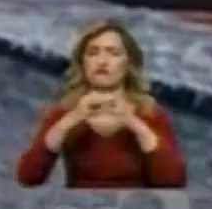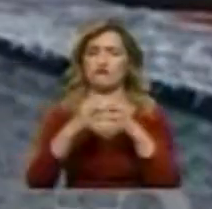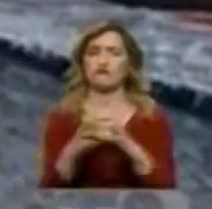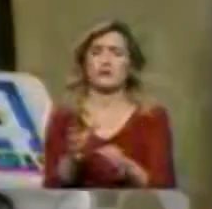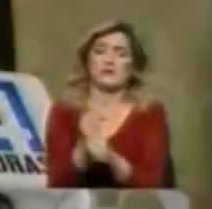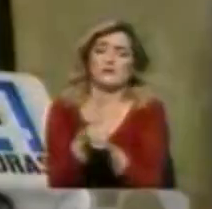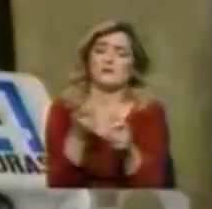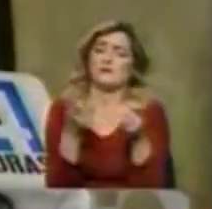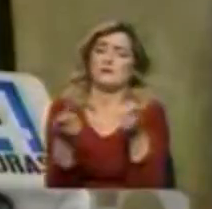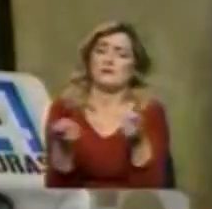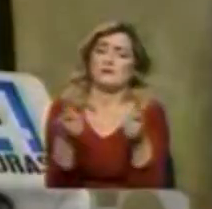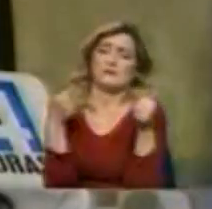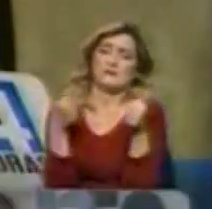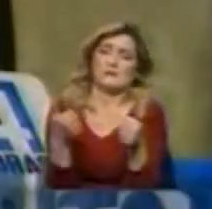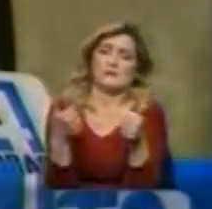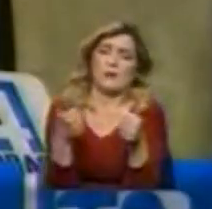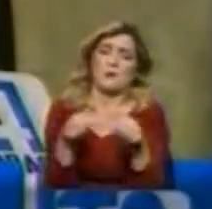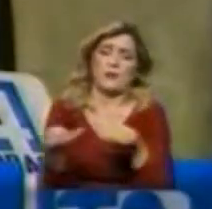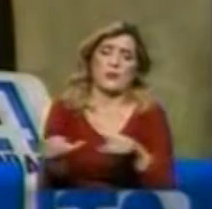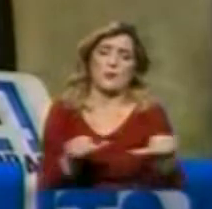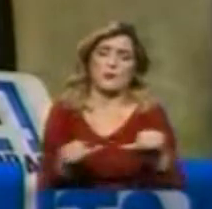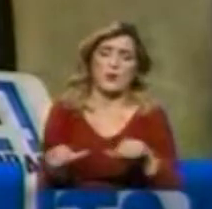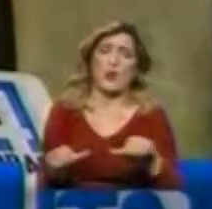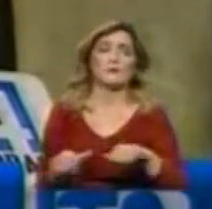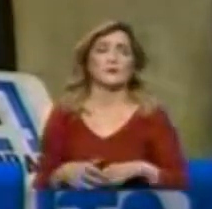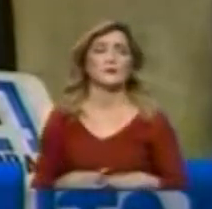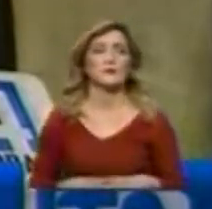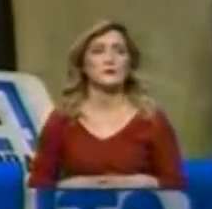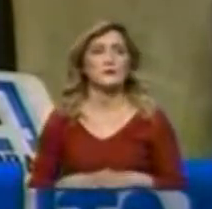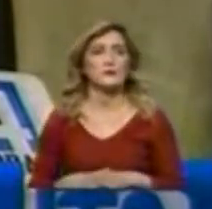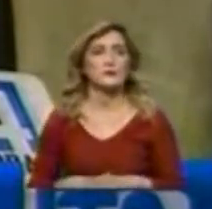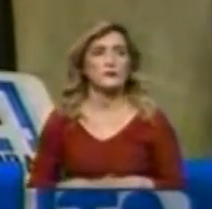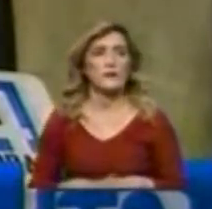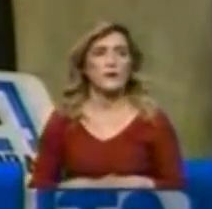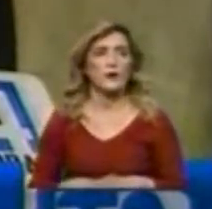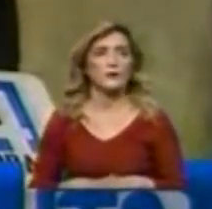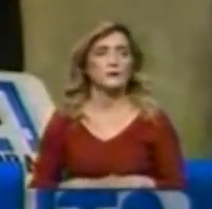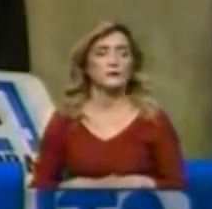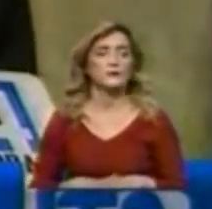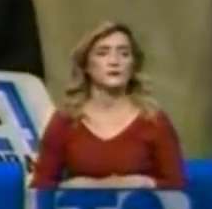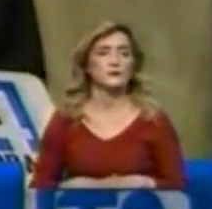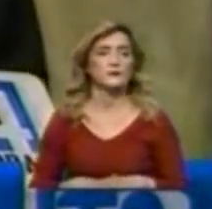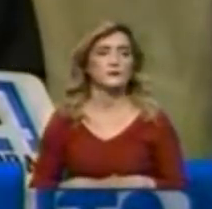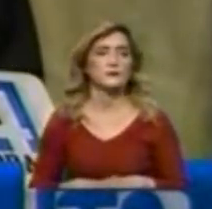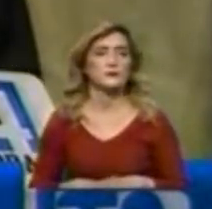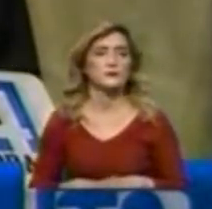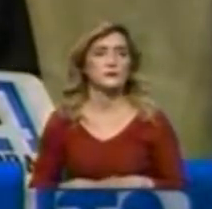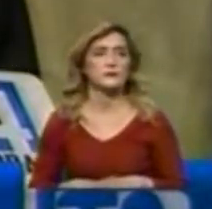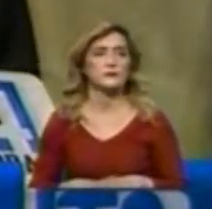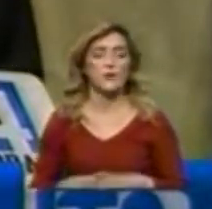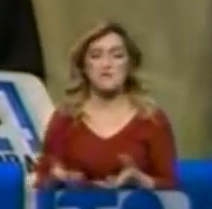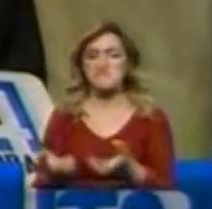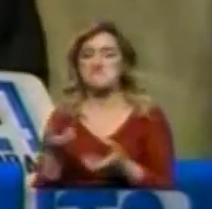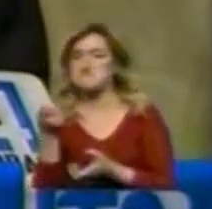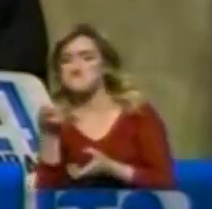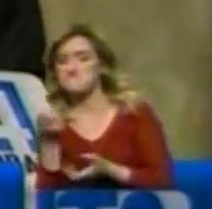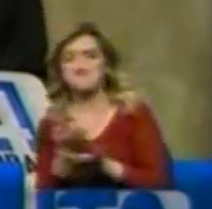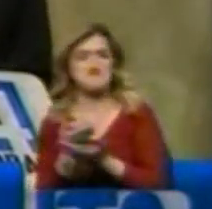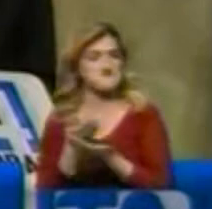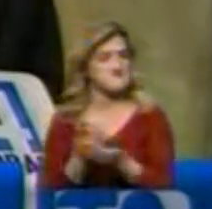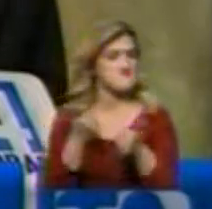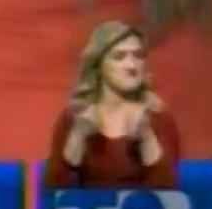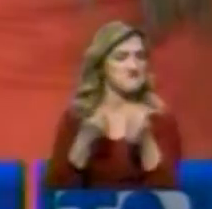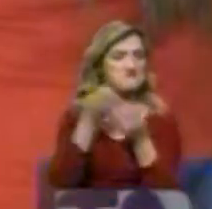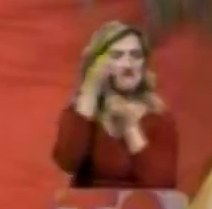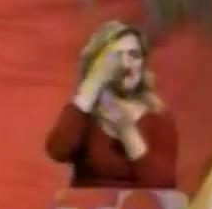ayuda en cuanto a la trámite la operación y ayuda al flujo de caja de los negocios es un anuncio